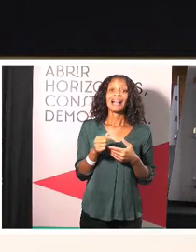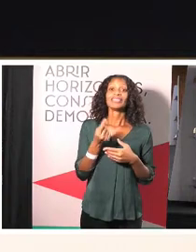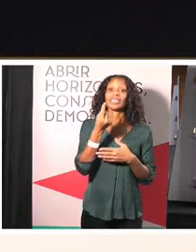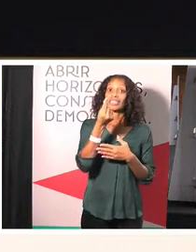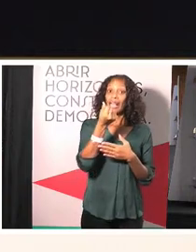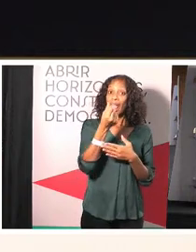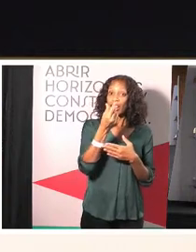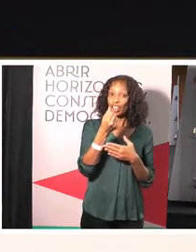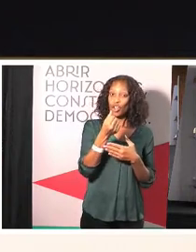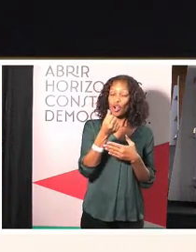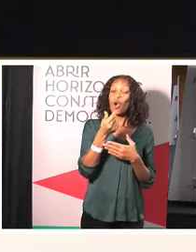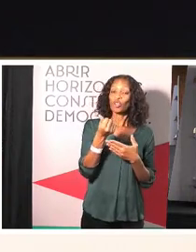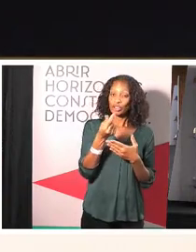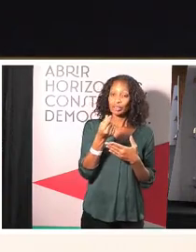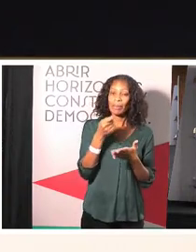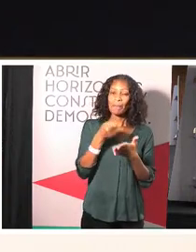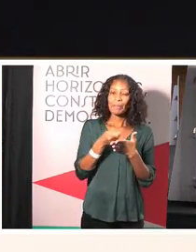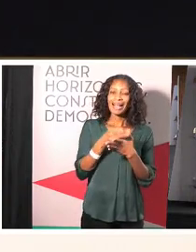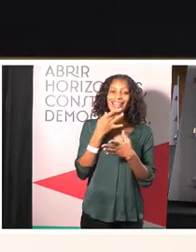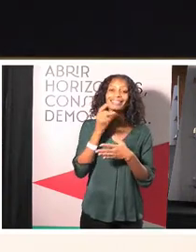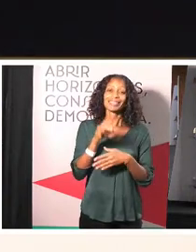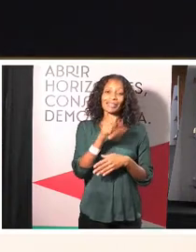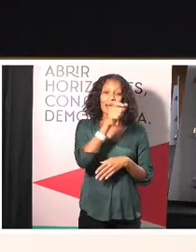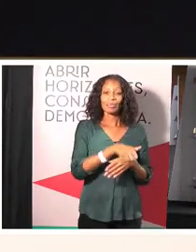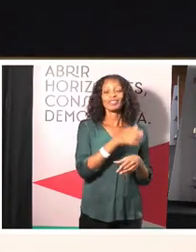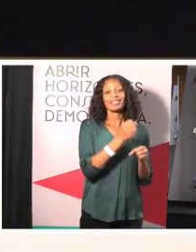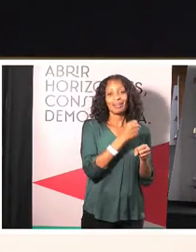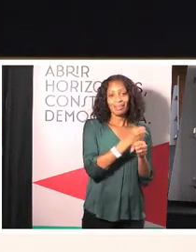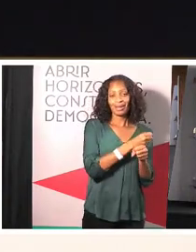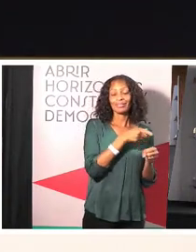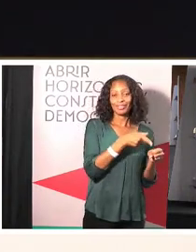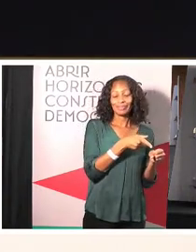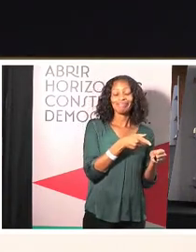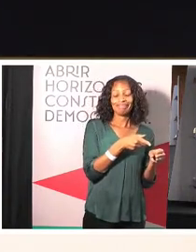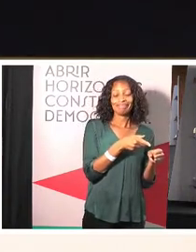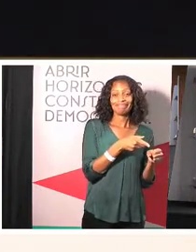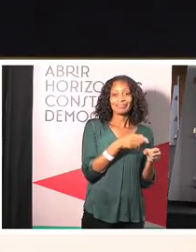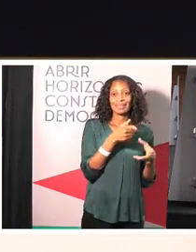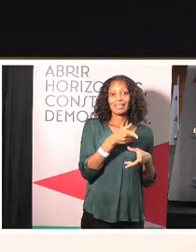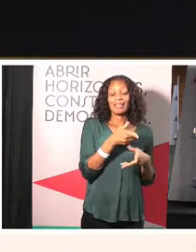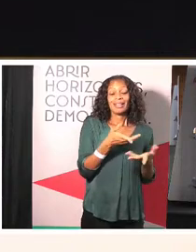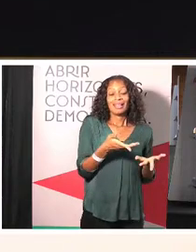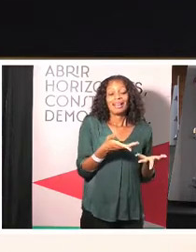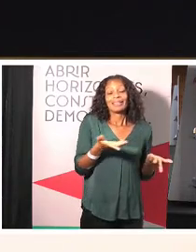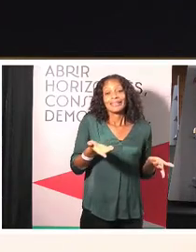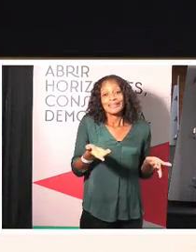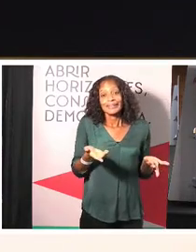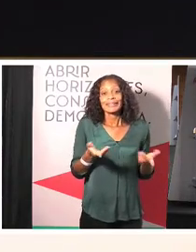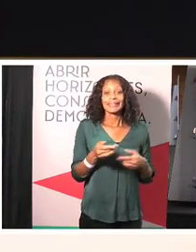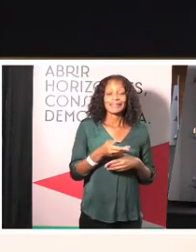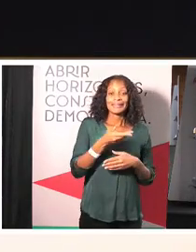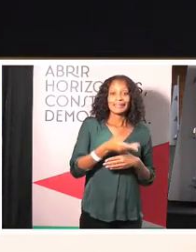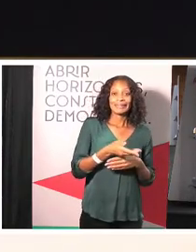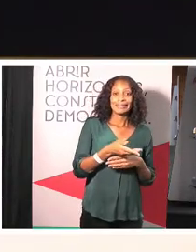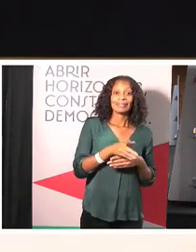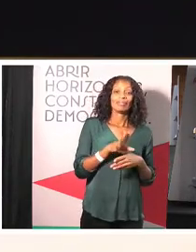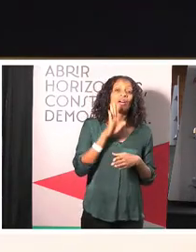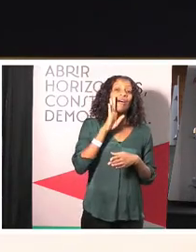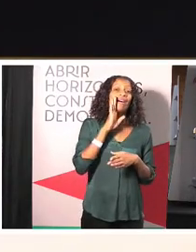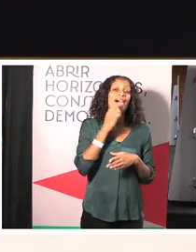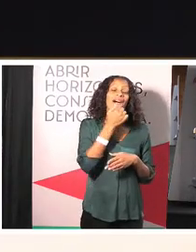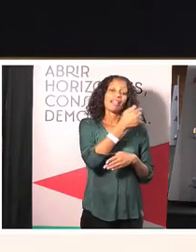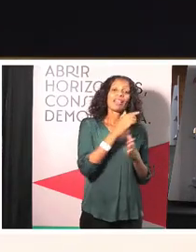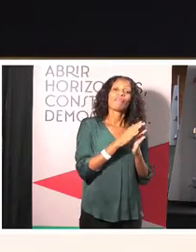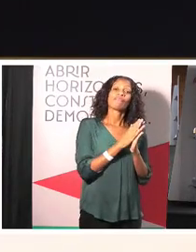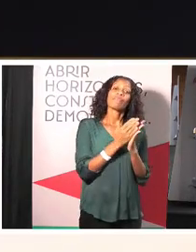en el trabajador. Pero también aquí es importante que además Caiff lo ha posicionado y lo ha dicho bien en su